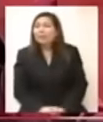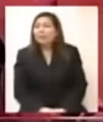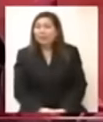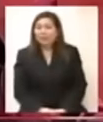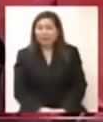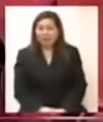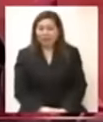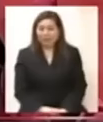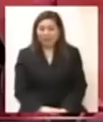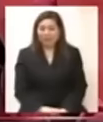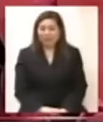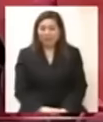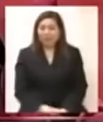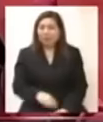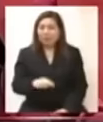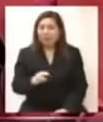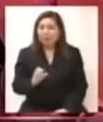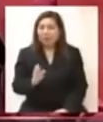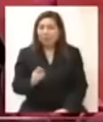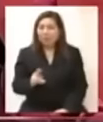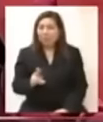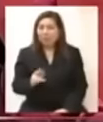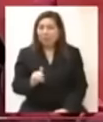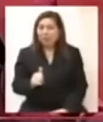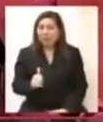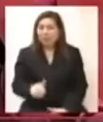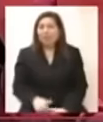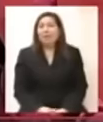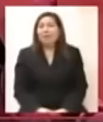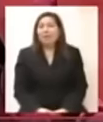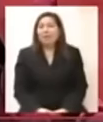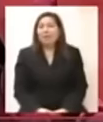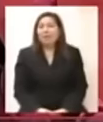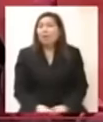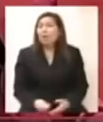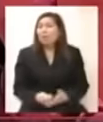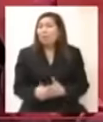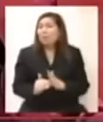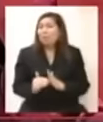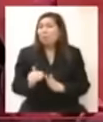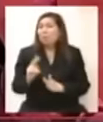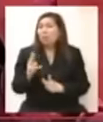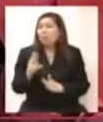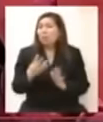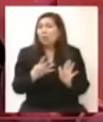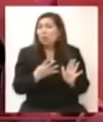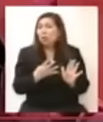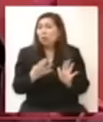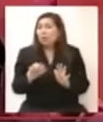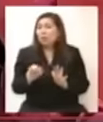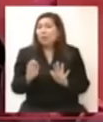diabetes metformina precio costo máximo